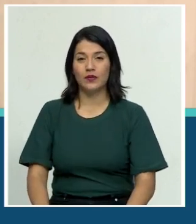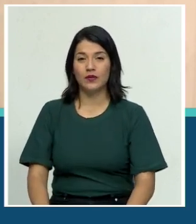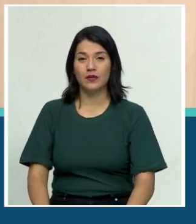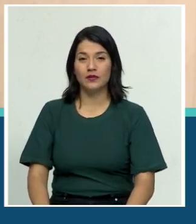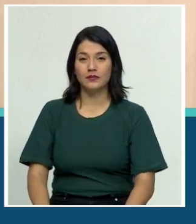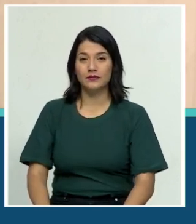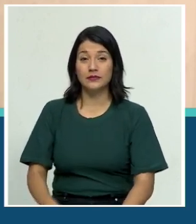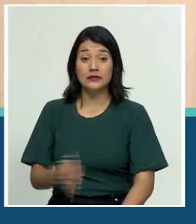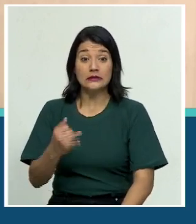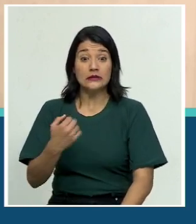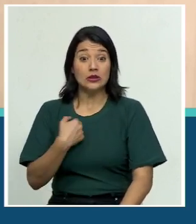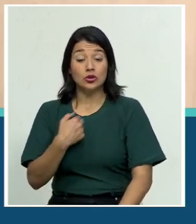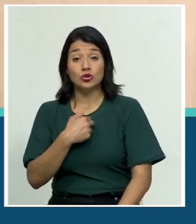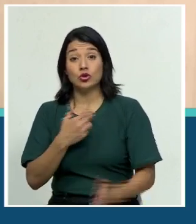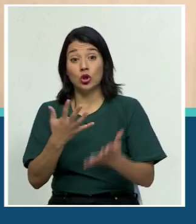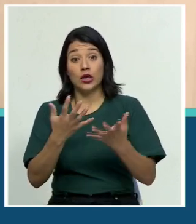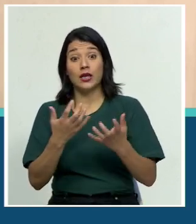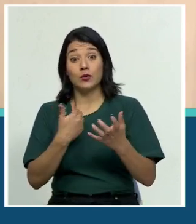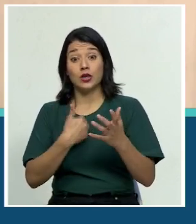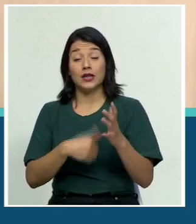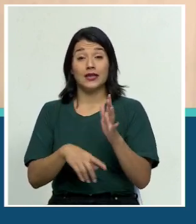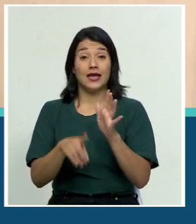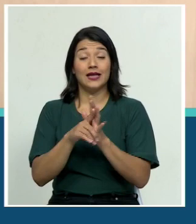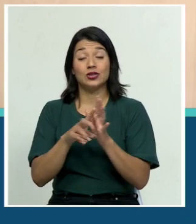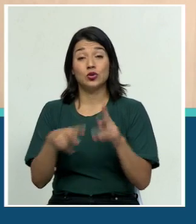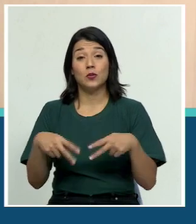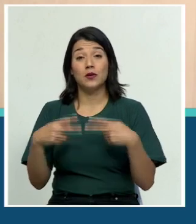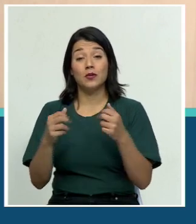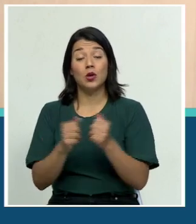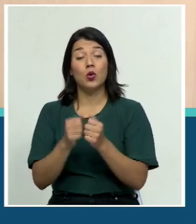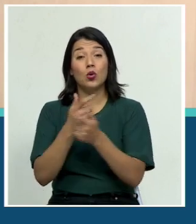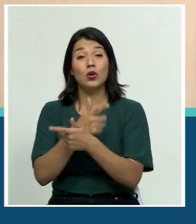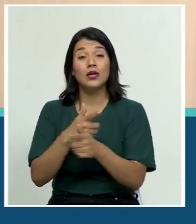en libertad, tenemos este